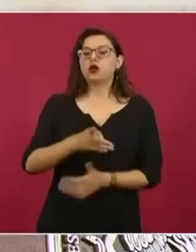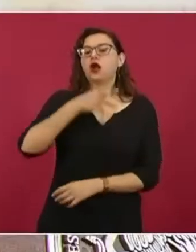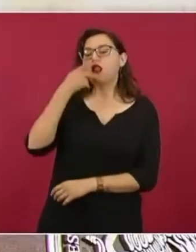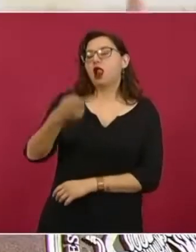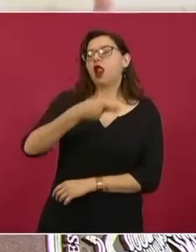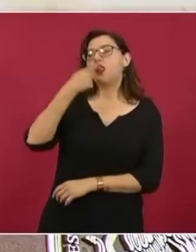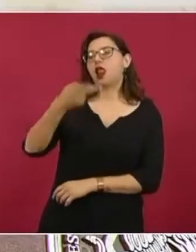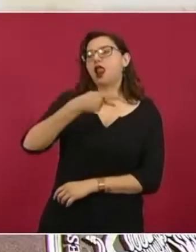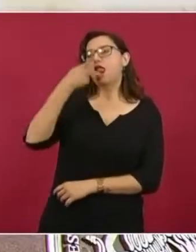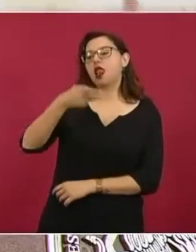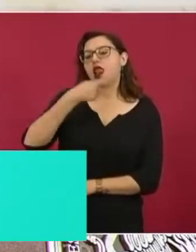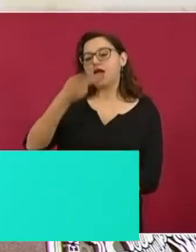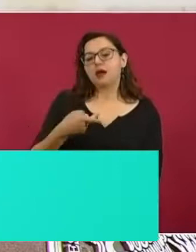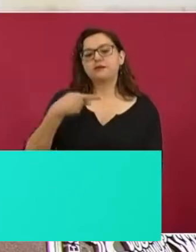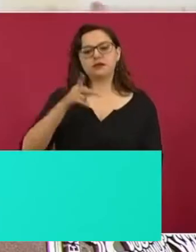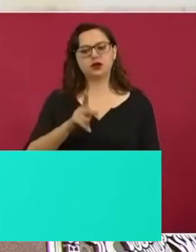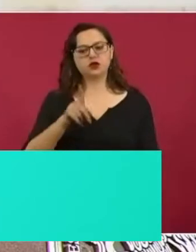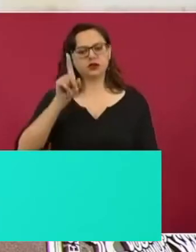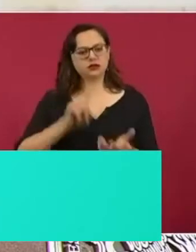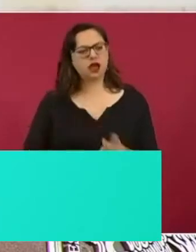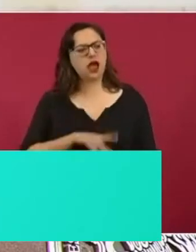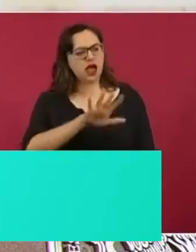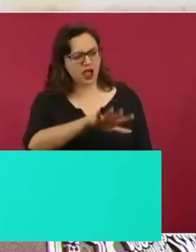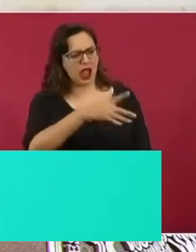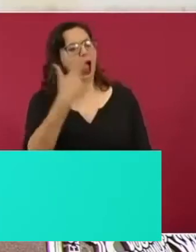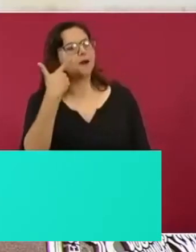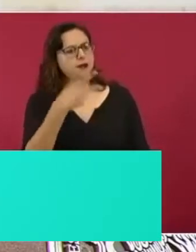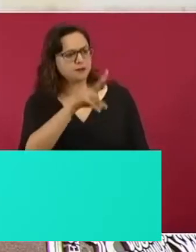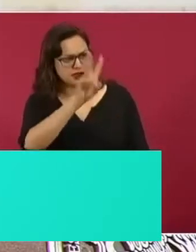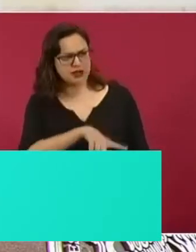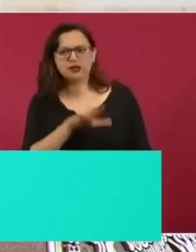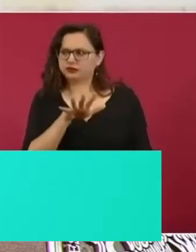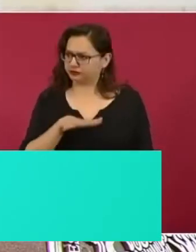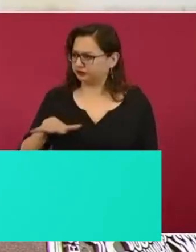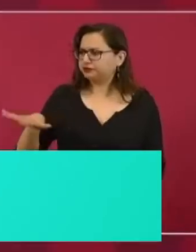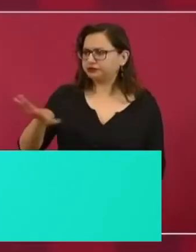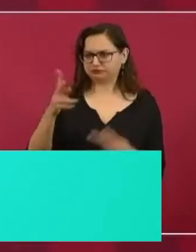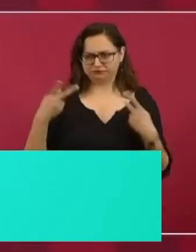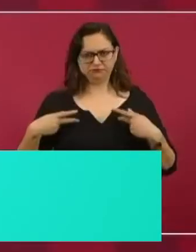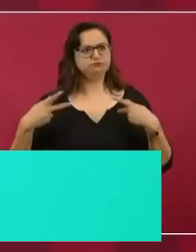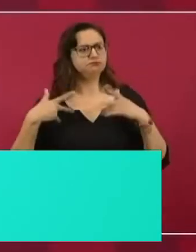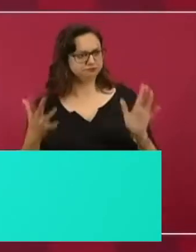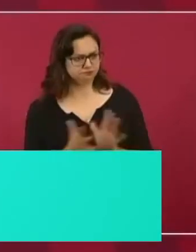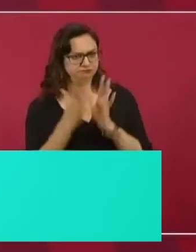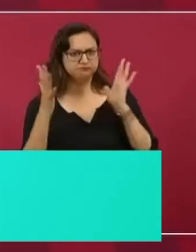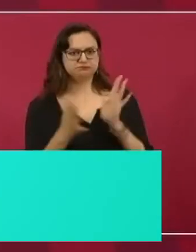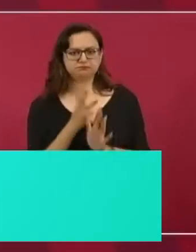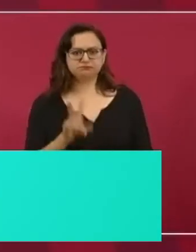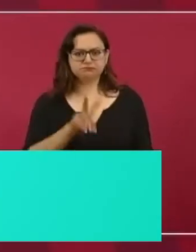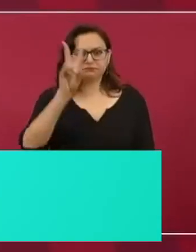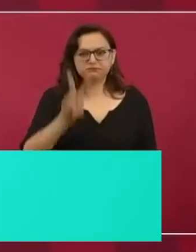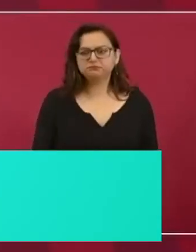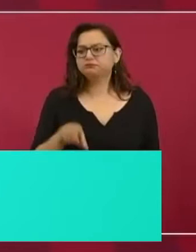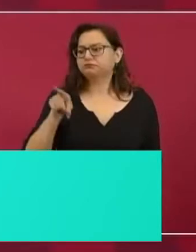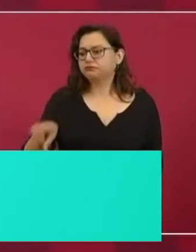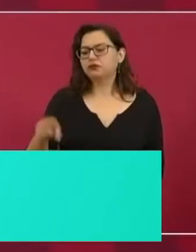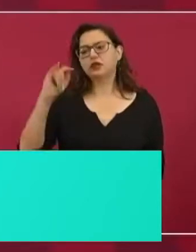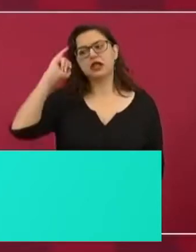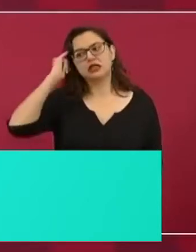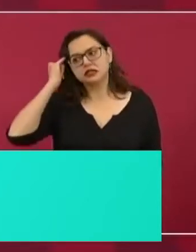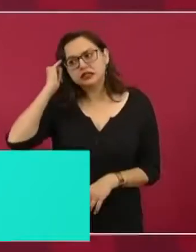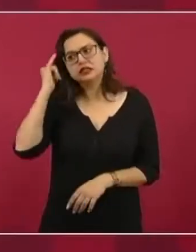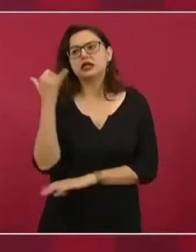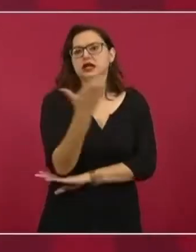a ver, que participemos todos. Cuenta lo mismo un voto de un campesino, de un indígena,